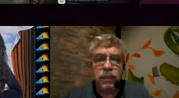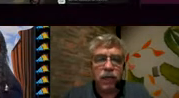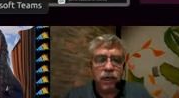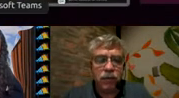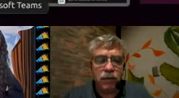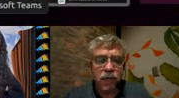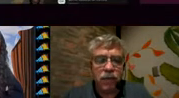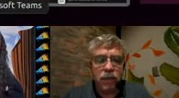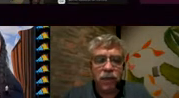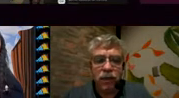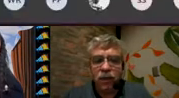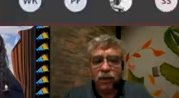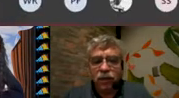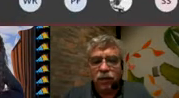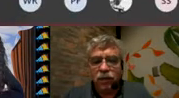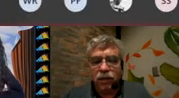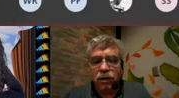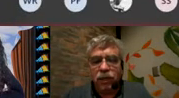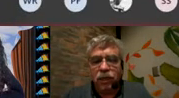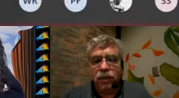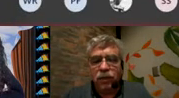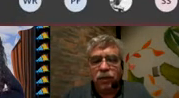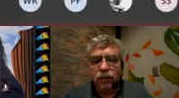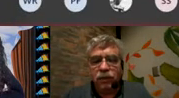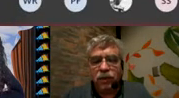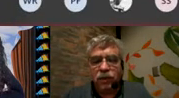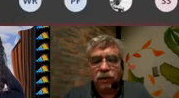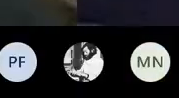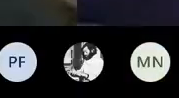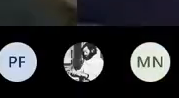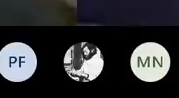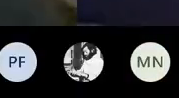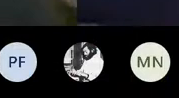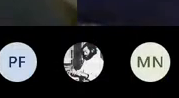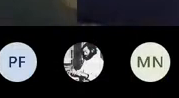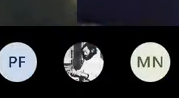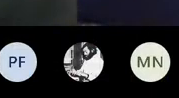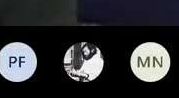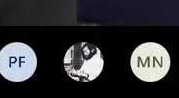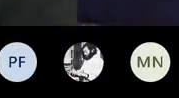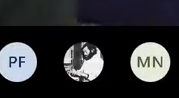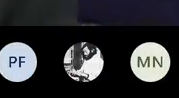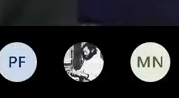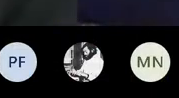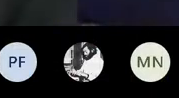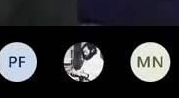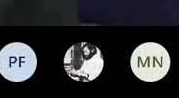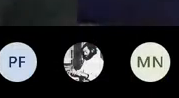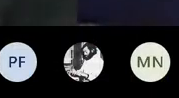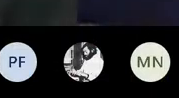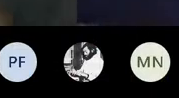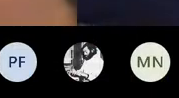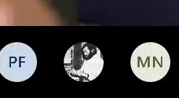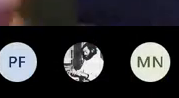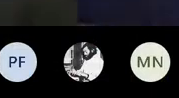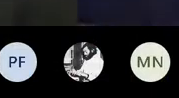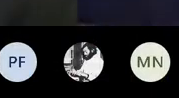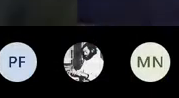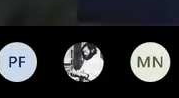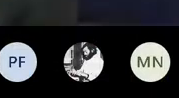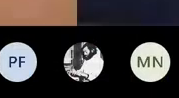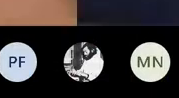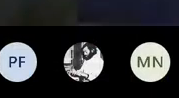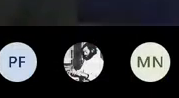a la brevedad y de nuevo agradecer enormemente por su por su plática y su su